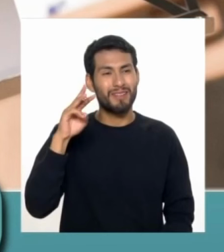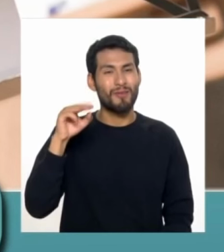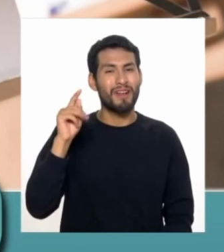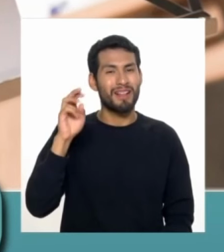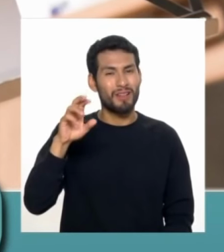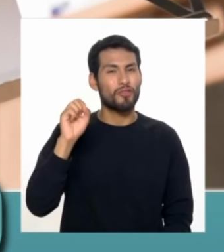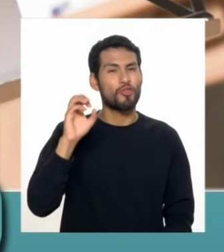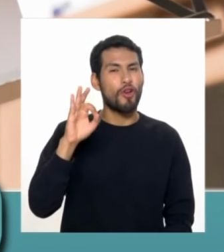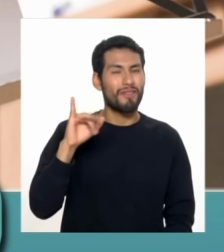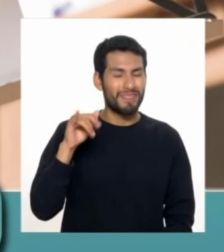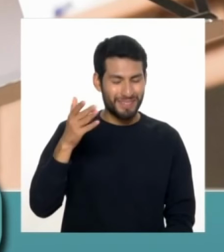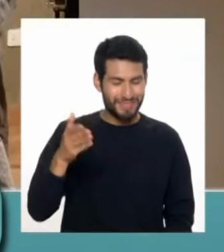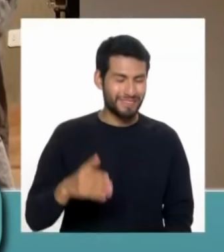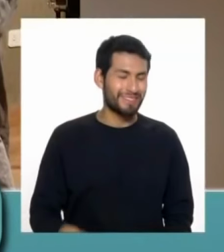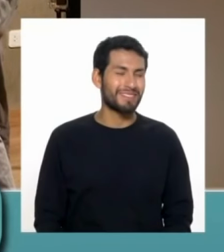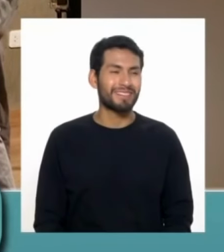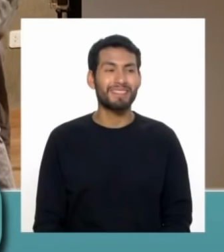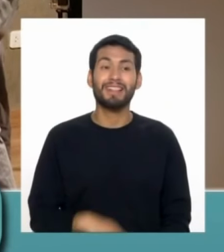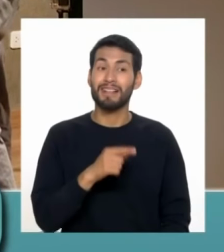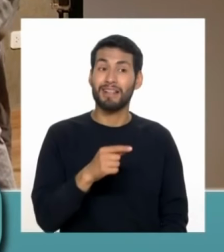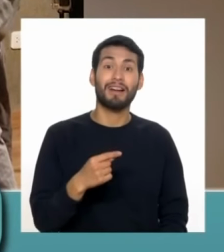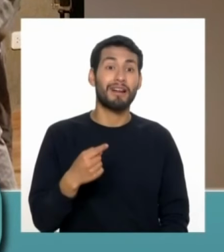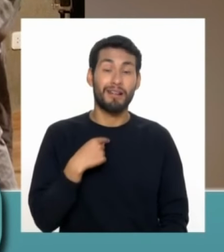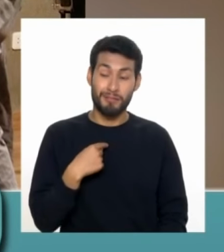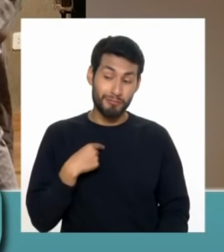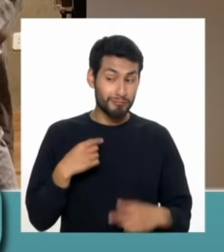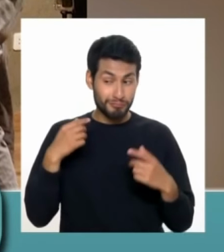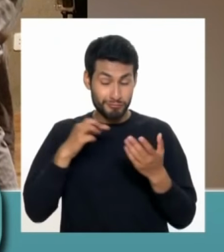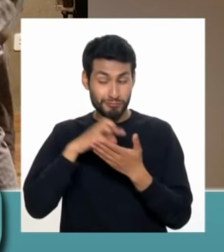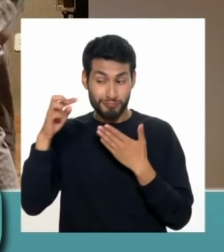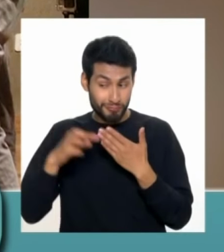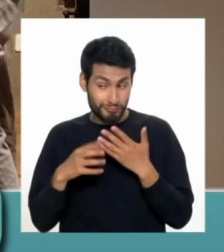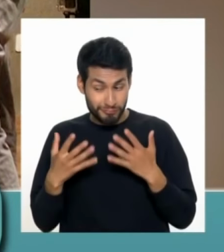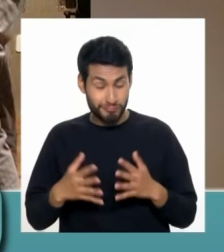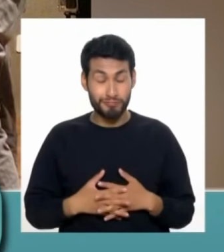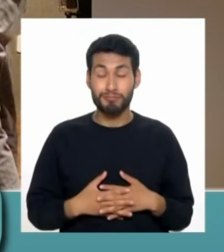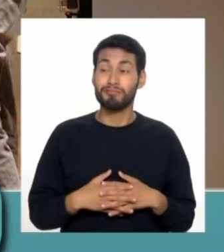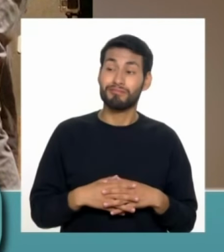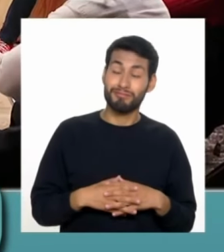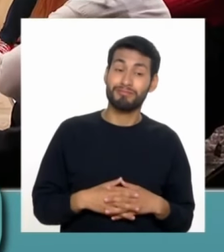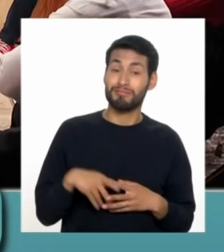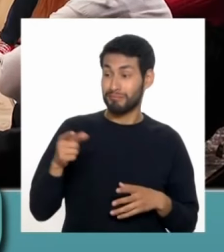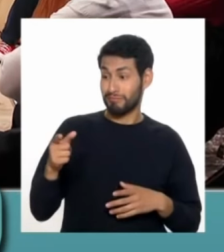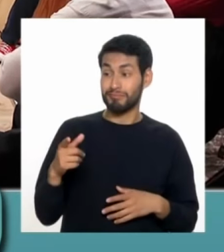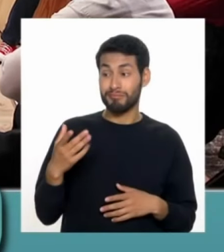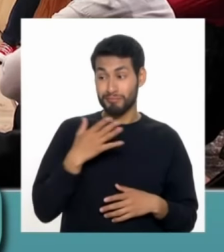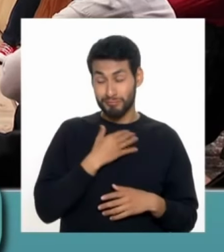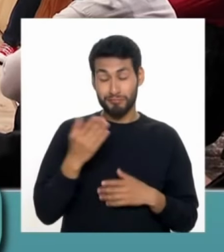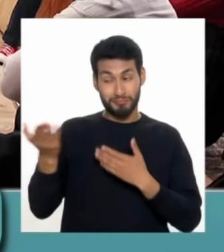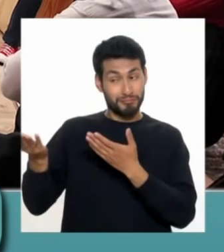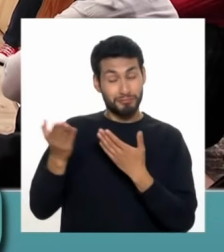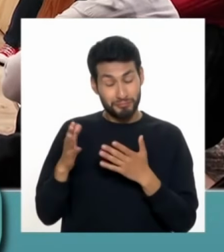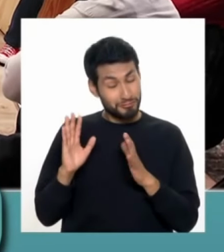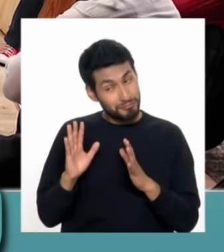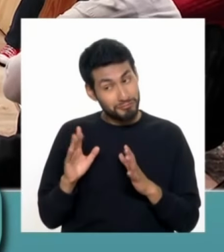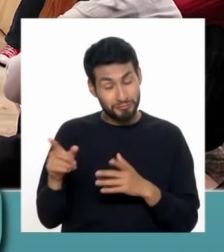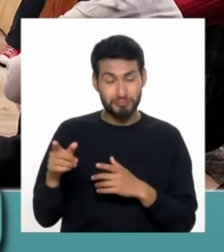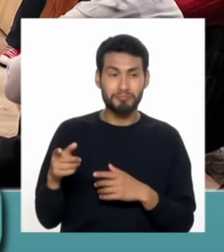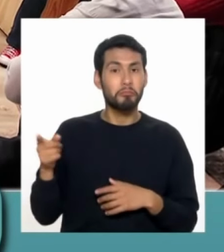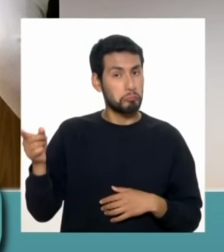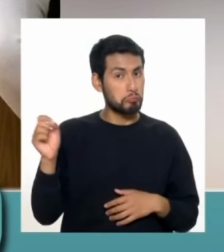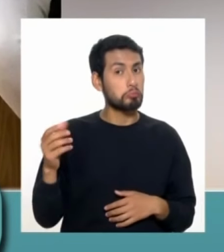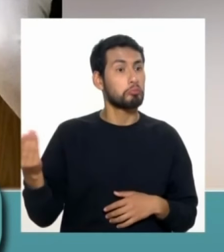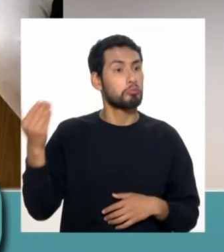Sofi, y les dije, Mili, estoy haciendo este evento, si gustan, están invitados, ¿no? Fueron